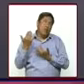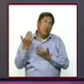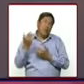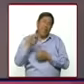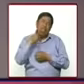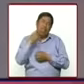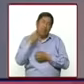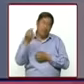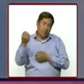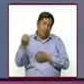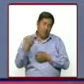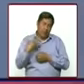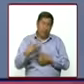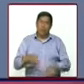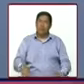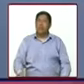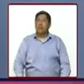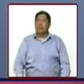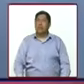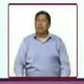comando general.